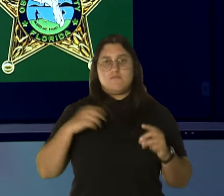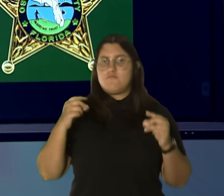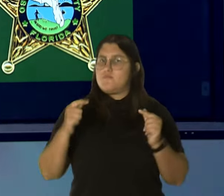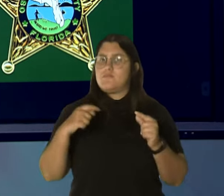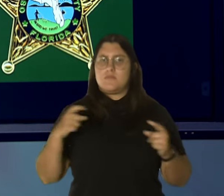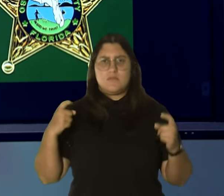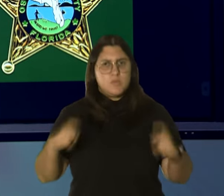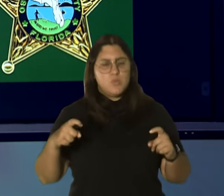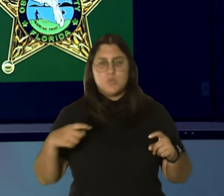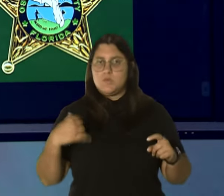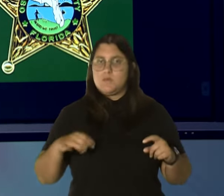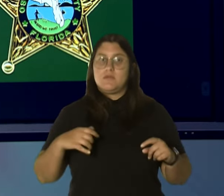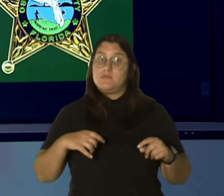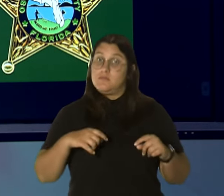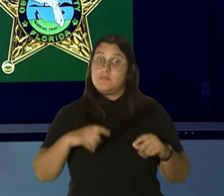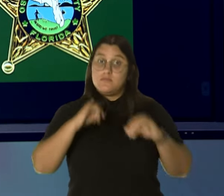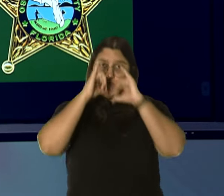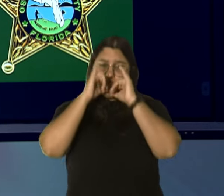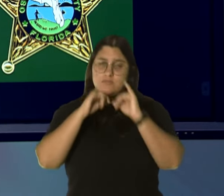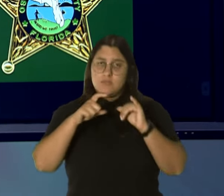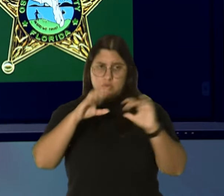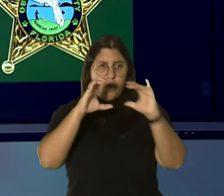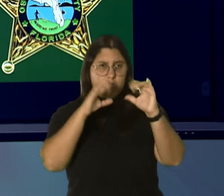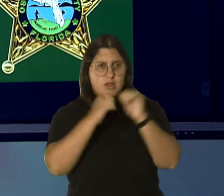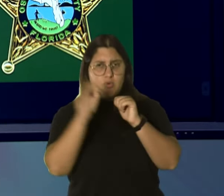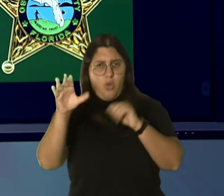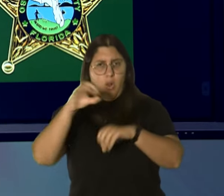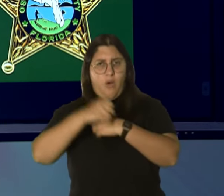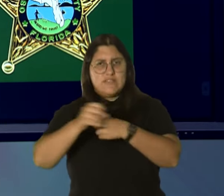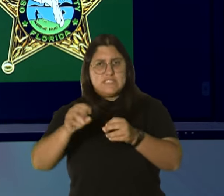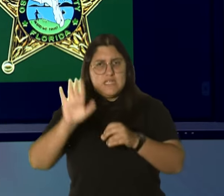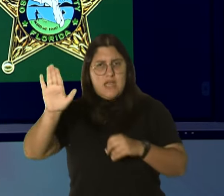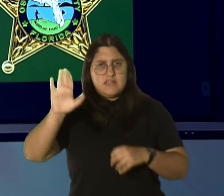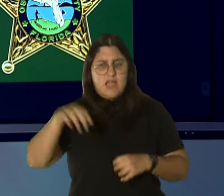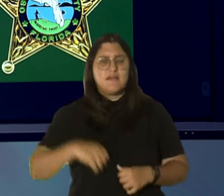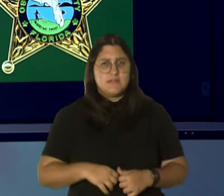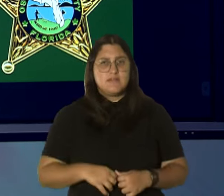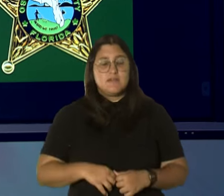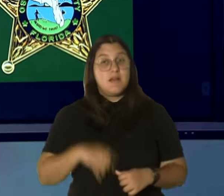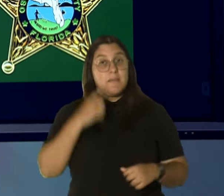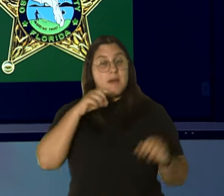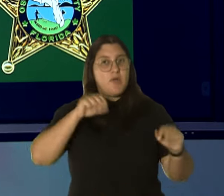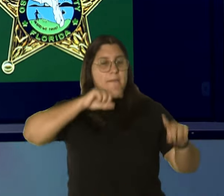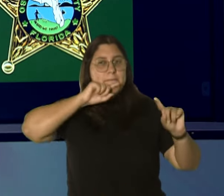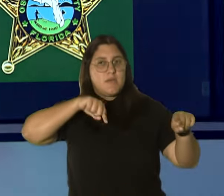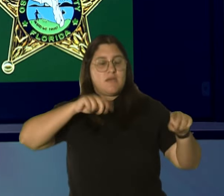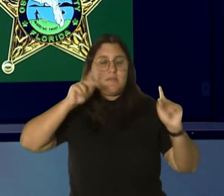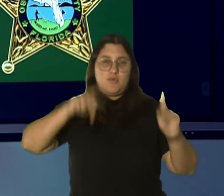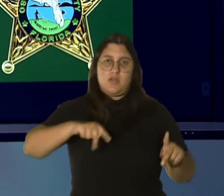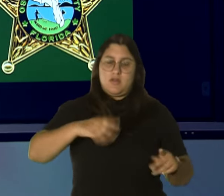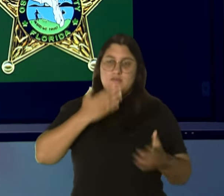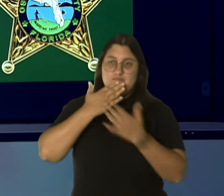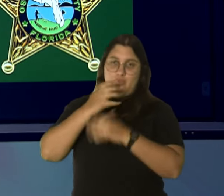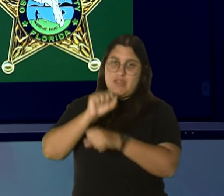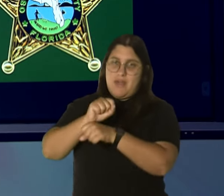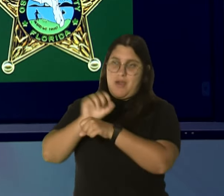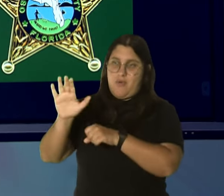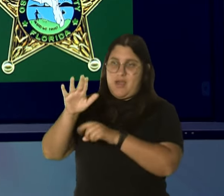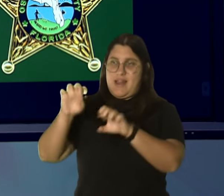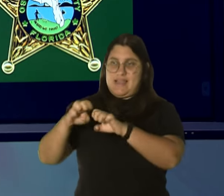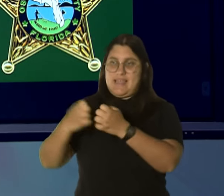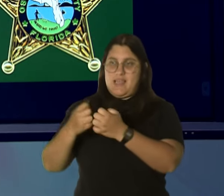comuníquese sí comuníquese con la oficina del sherif allá en el condado de oseola para arrestar esta persona buen trabajo al equipo también